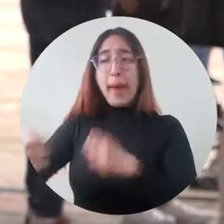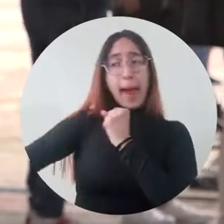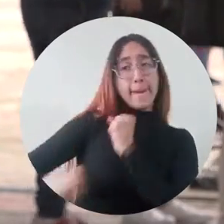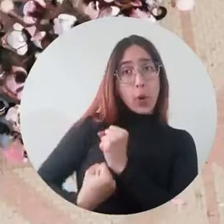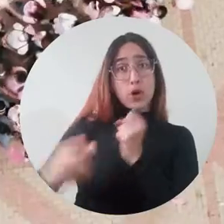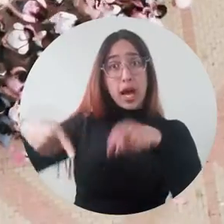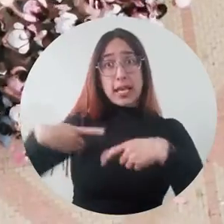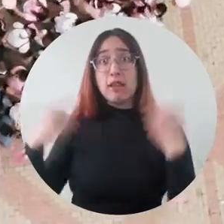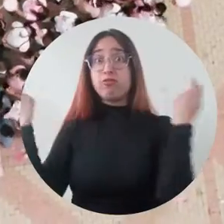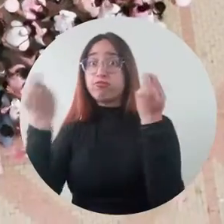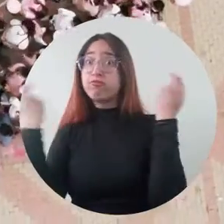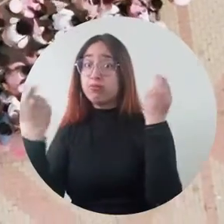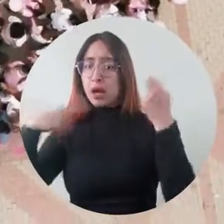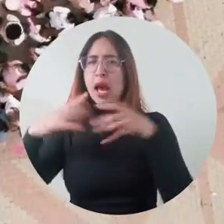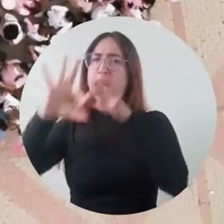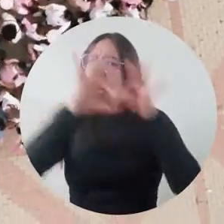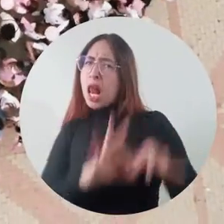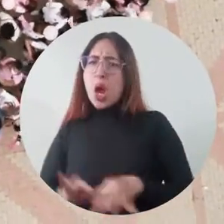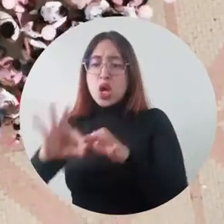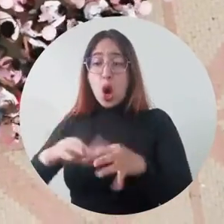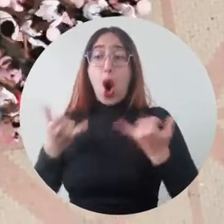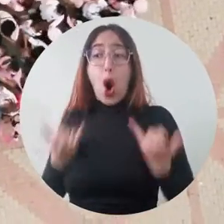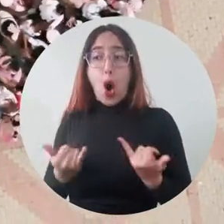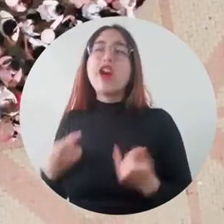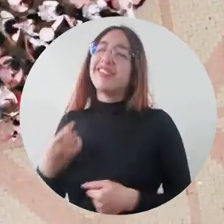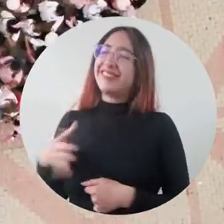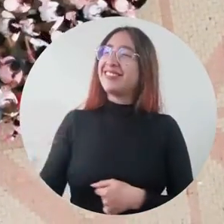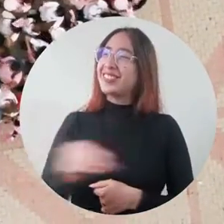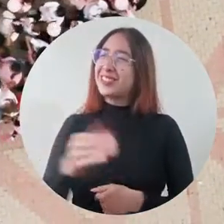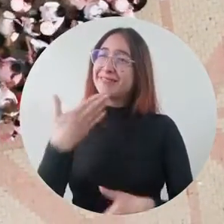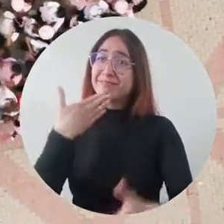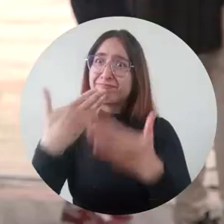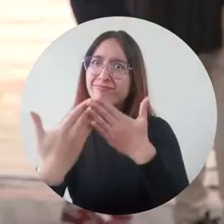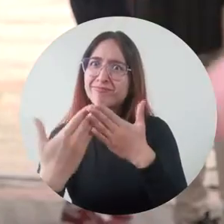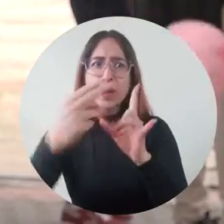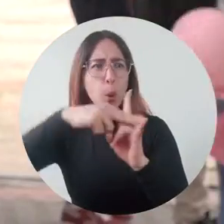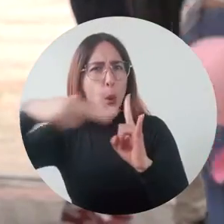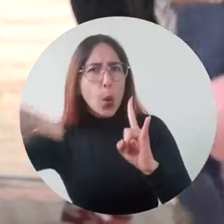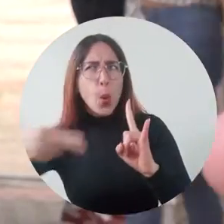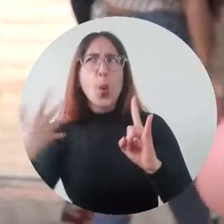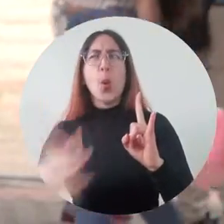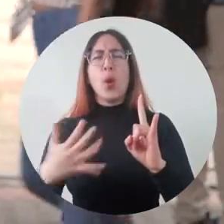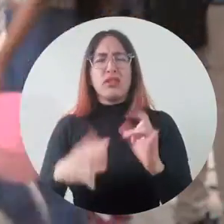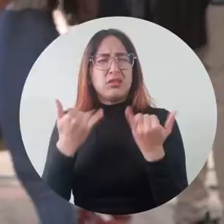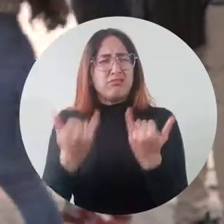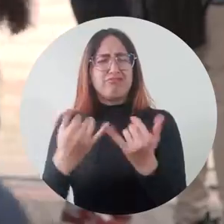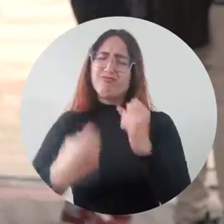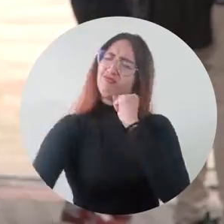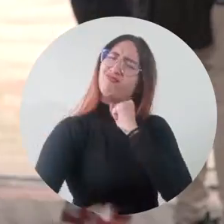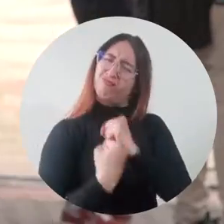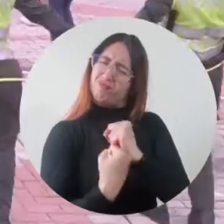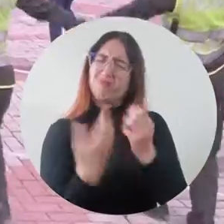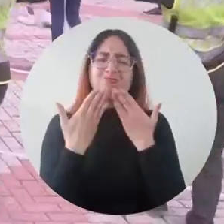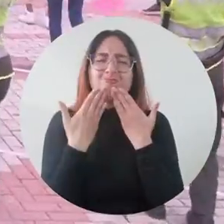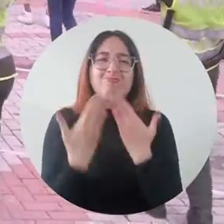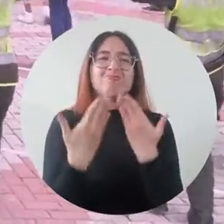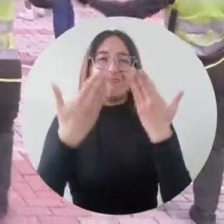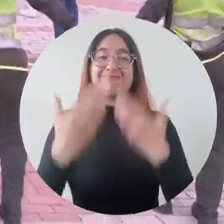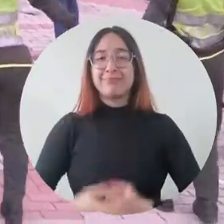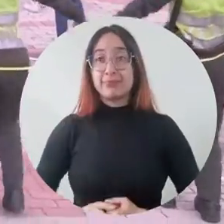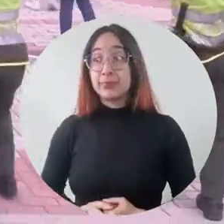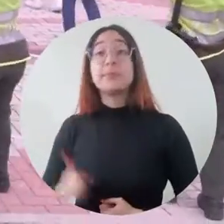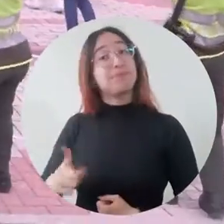apoyan nuestra causa ese lazo humano lo construimos hoy entre todos gracias a la universidad del magdalena por este apoyo incansable